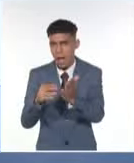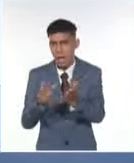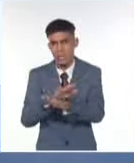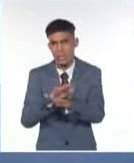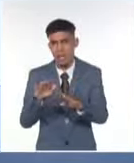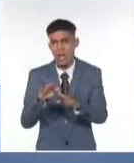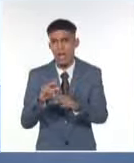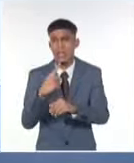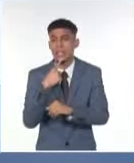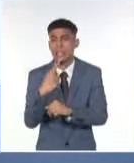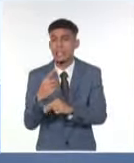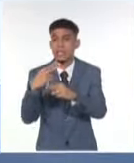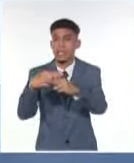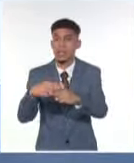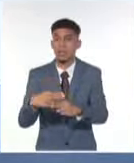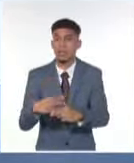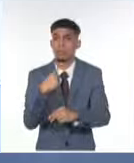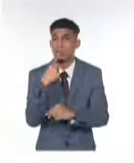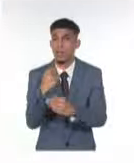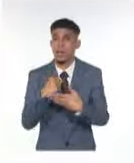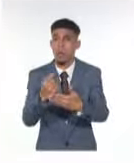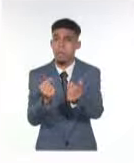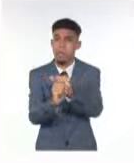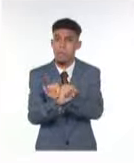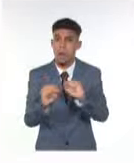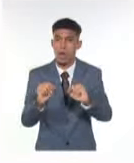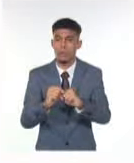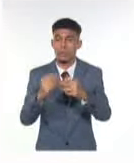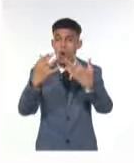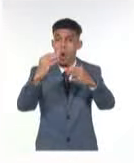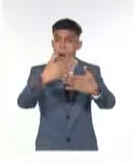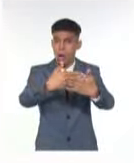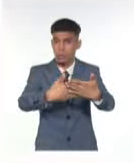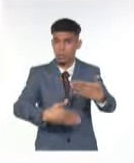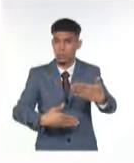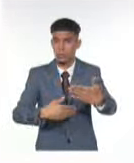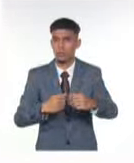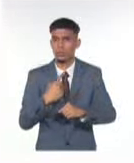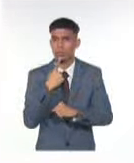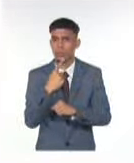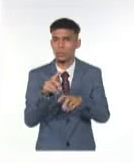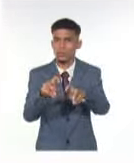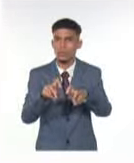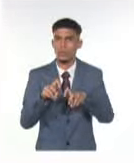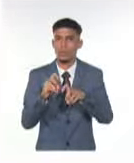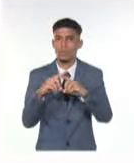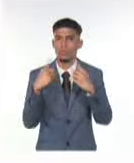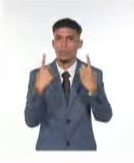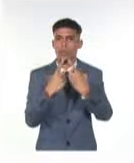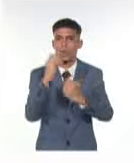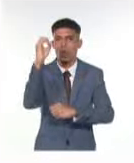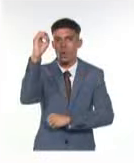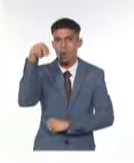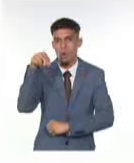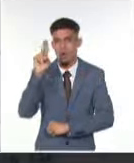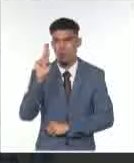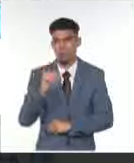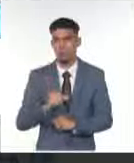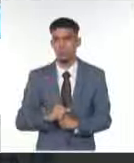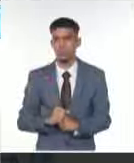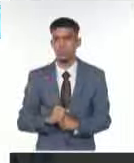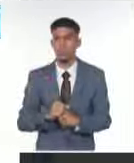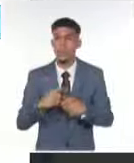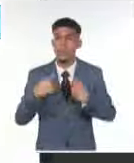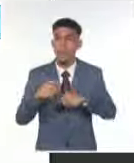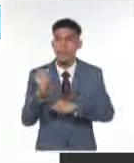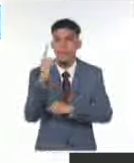que supuestamente patrocinan el terrorismo. El documento reitera el llamado de la Asamblea General de la Organización de Naciones Unidas de poner fin